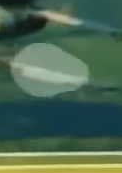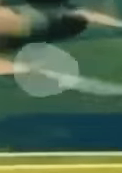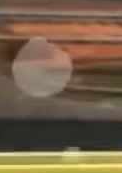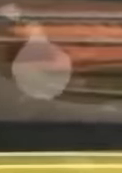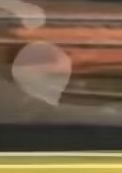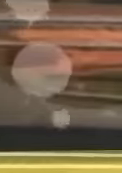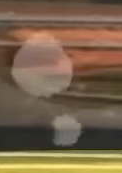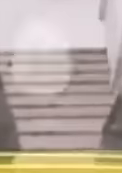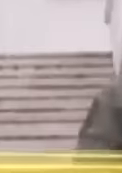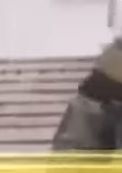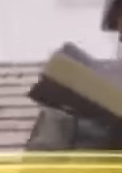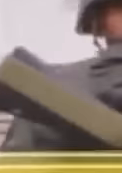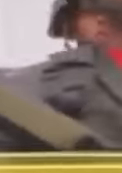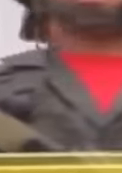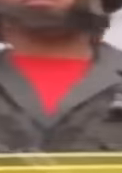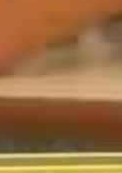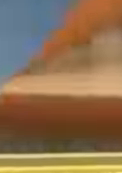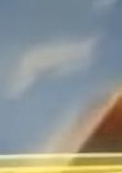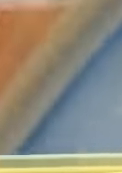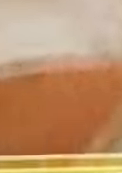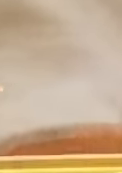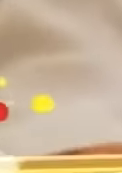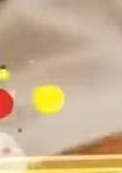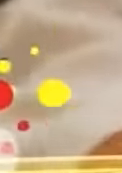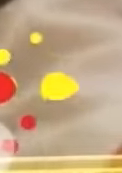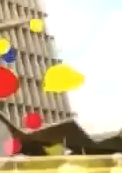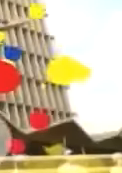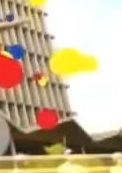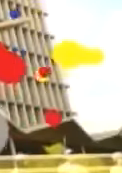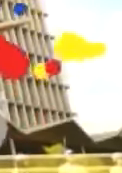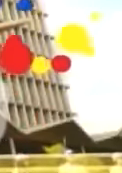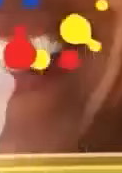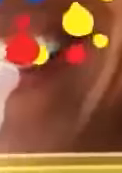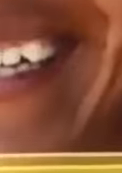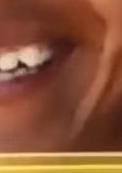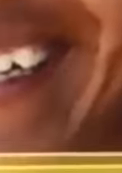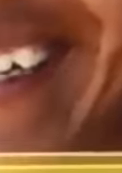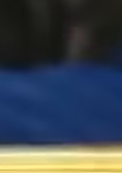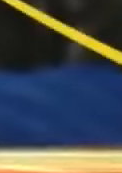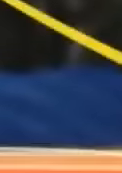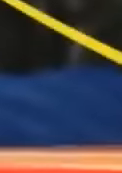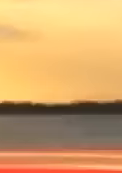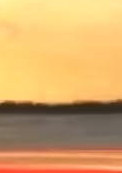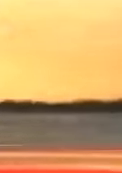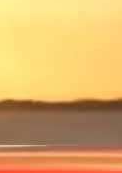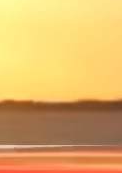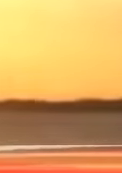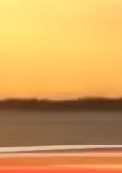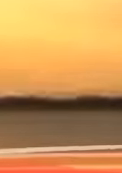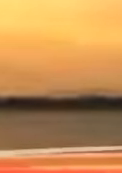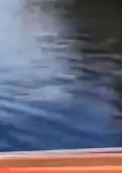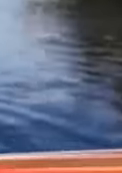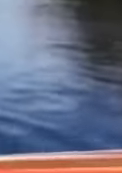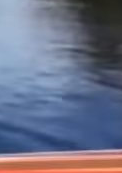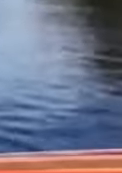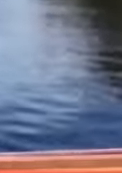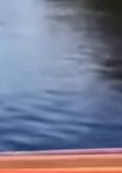Ha culminado esta transmisión conjunta de radio y televisión. Gracias por su